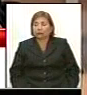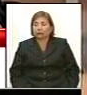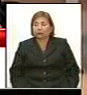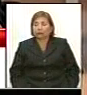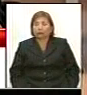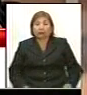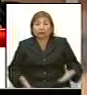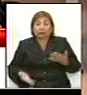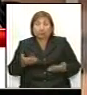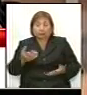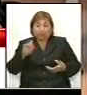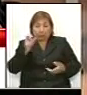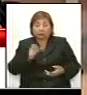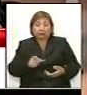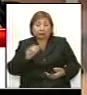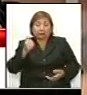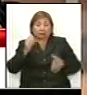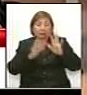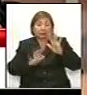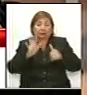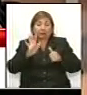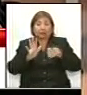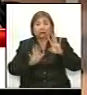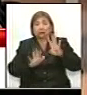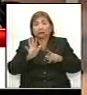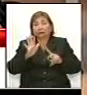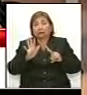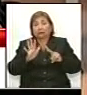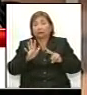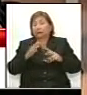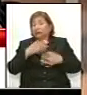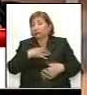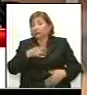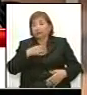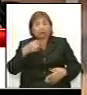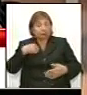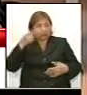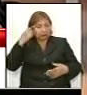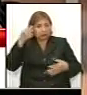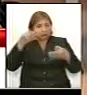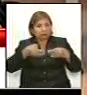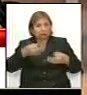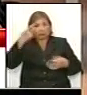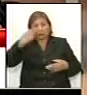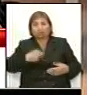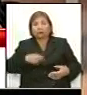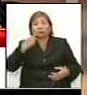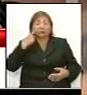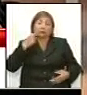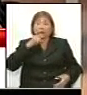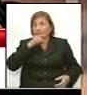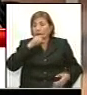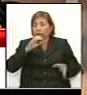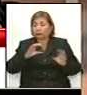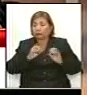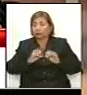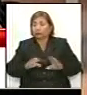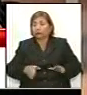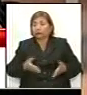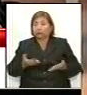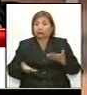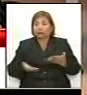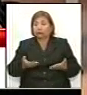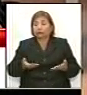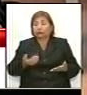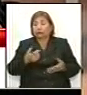hay personas pues que a los 16 o 17 años no tienen clara su identidad sexual, tal vez, ¿no es cierto? Entonces,